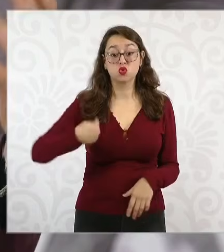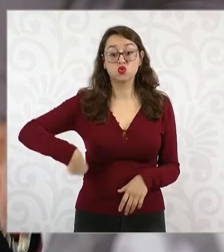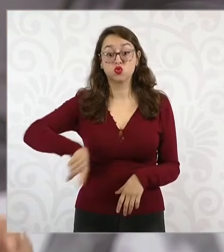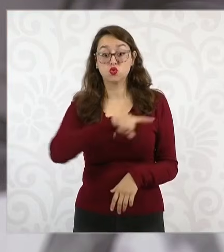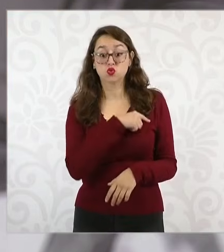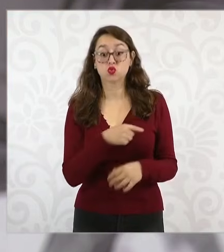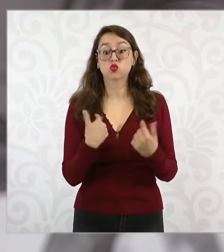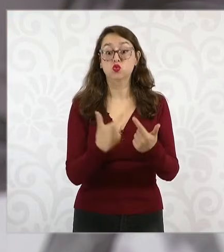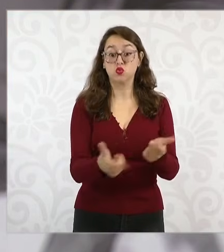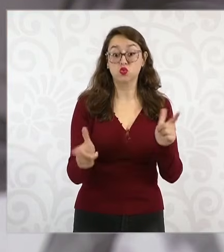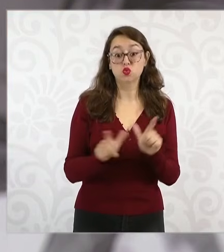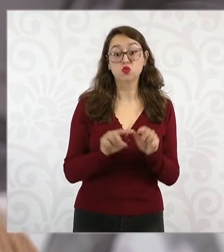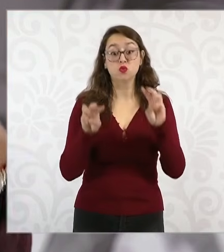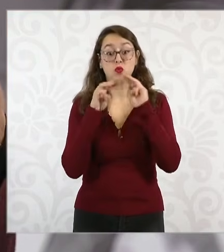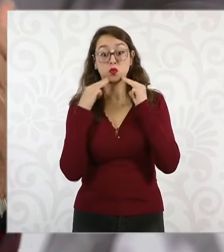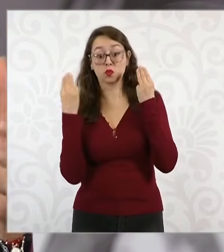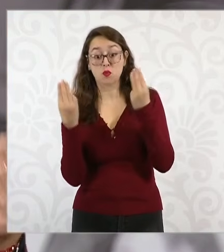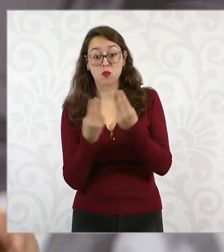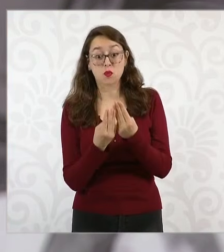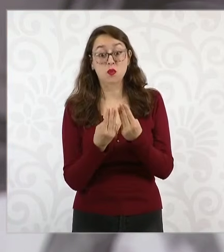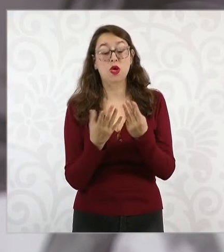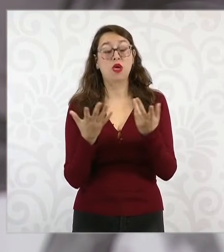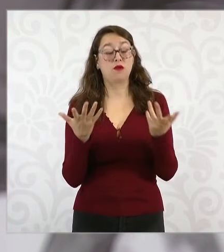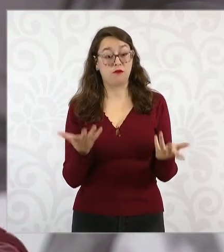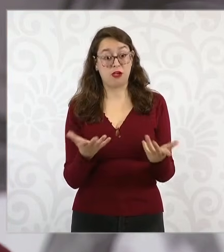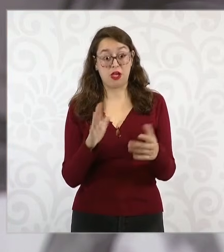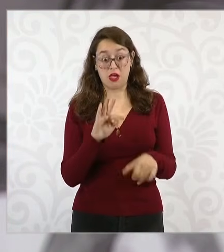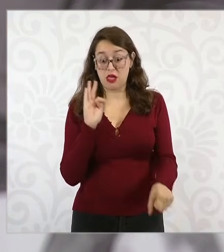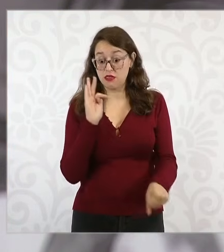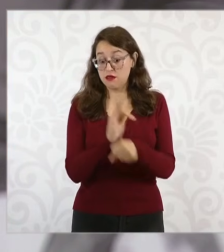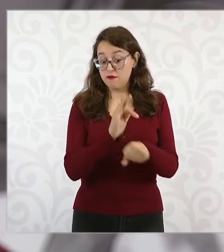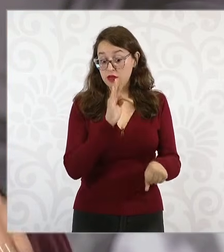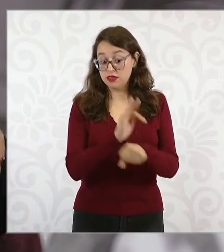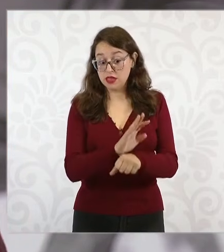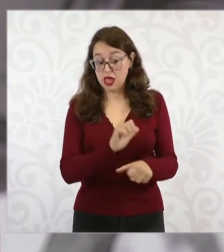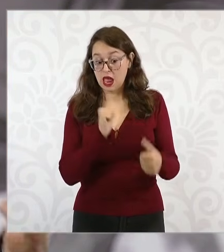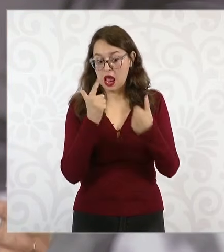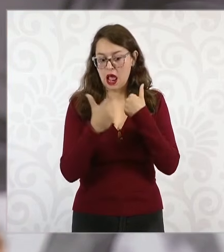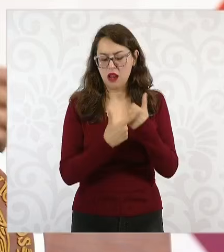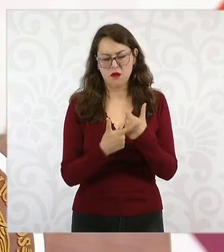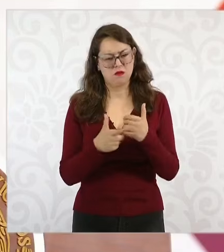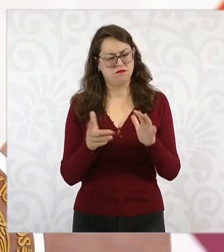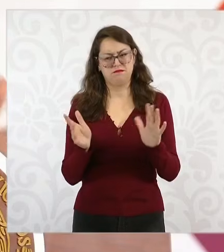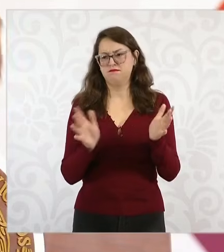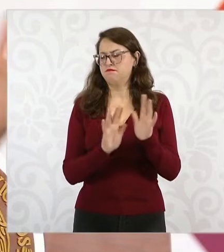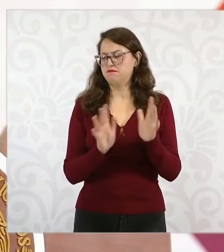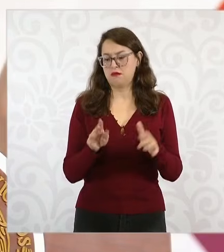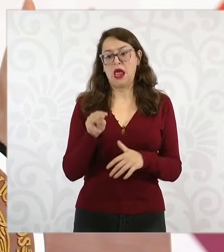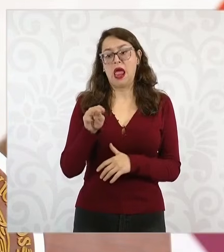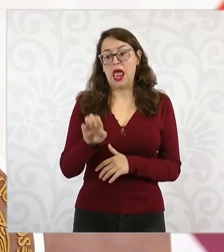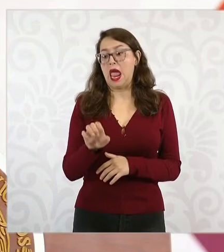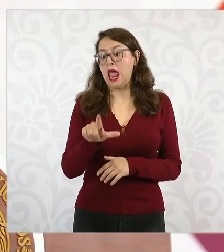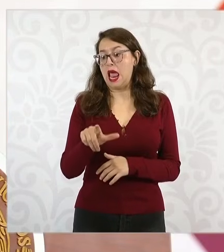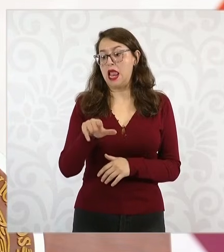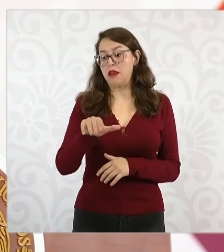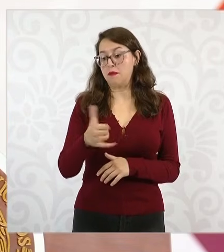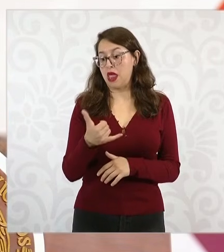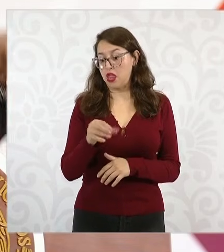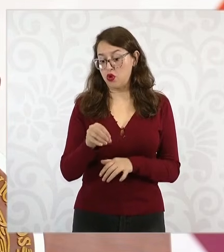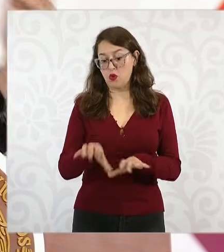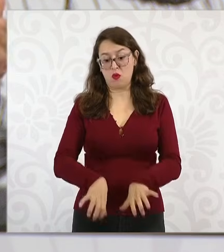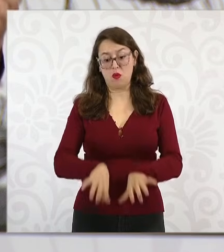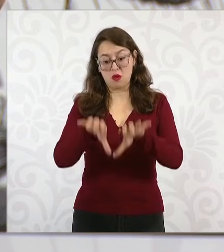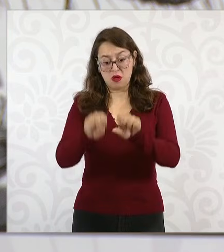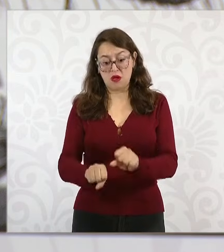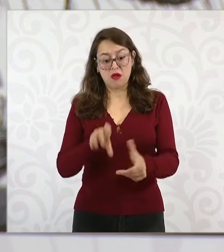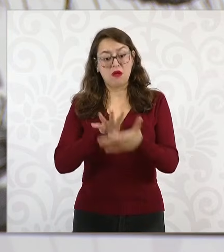cabezas de grupos delictivos, como en este caso el Mayo Zambada, que no debería de haberse detenido por las autoridades mexicanas y